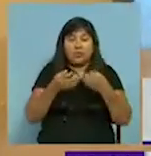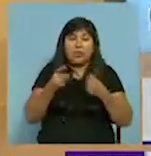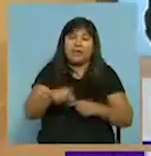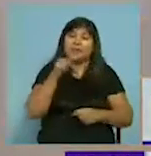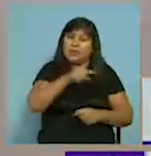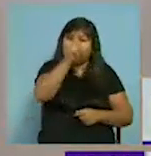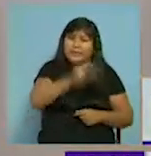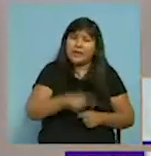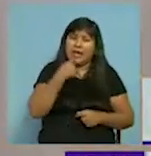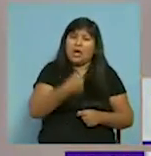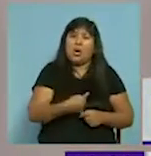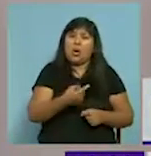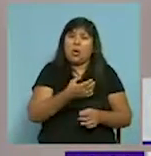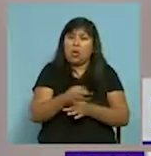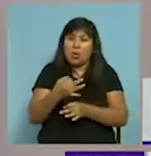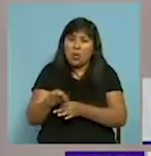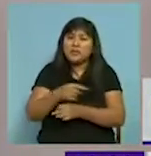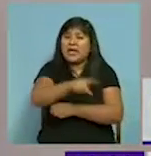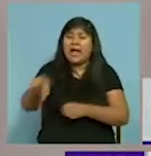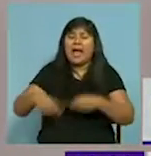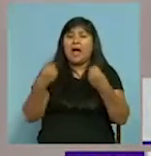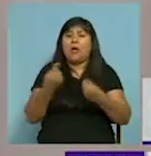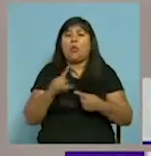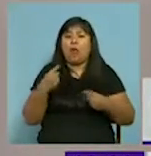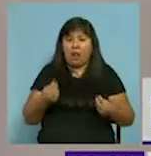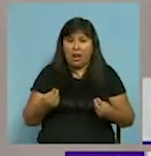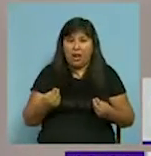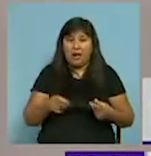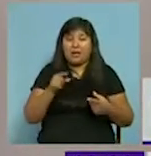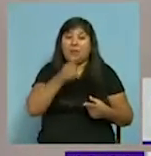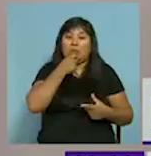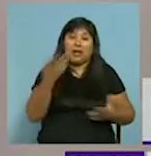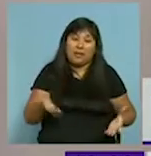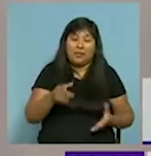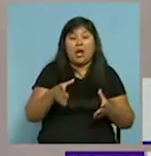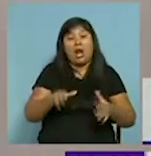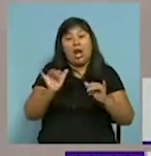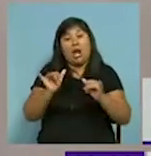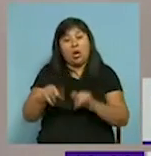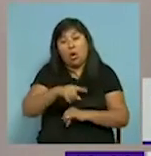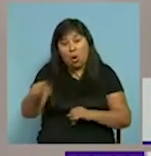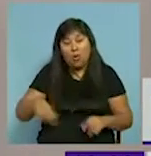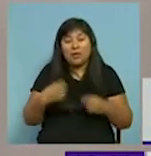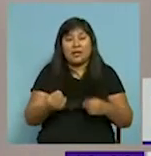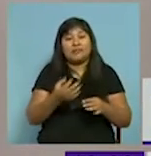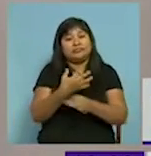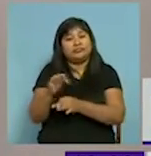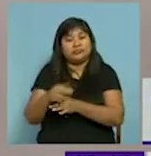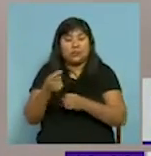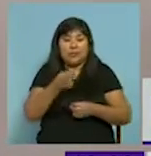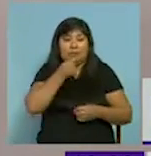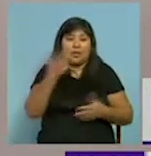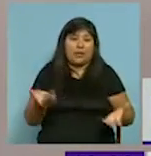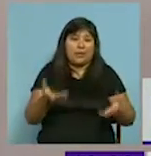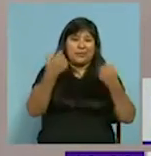lineamientos que uno tiene que enseñar a la hora de brindar conceptos a las generaciones formativas y siempre hacemos hincapié en